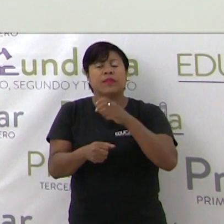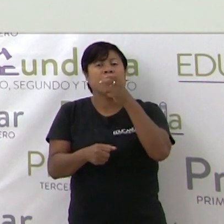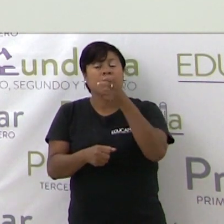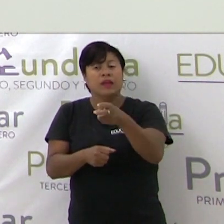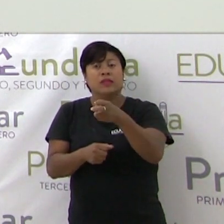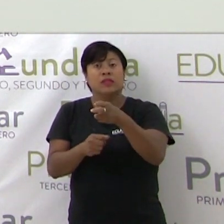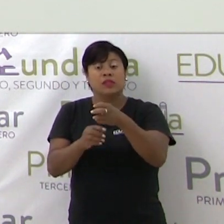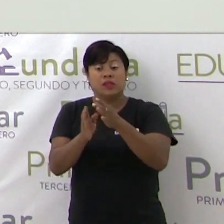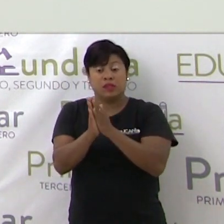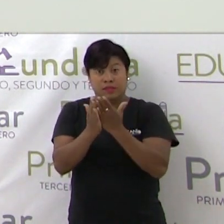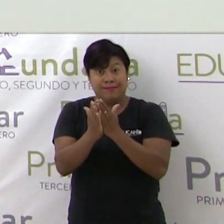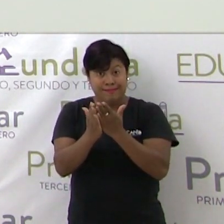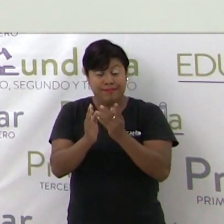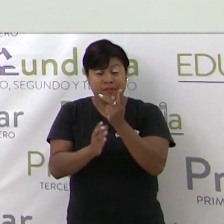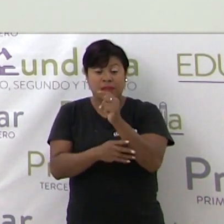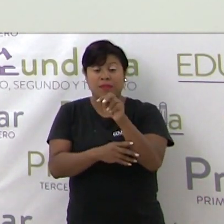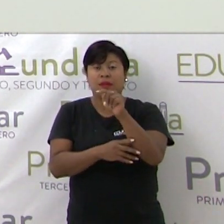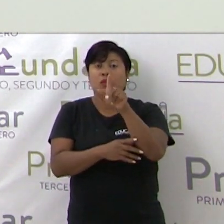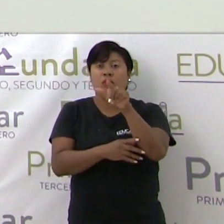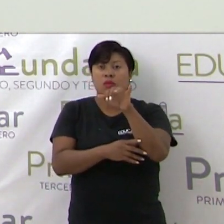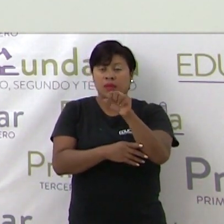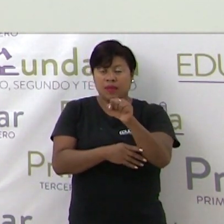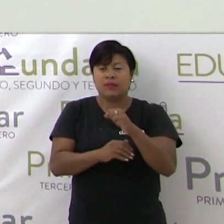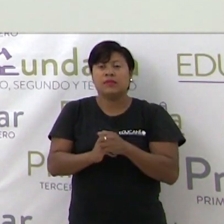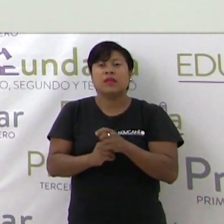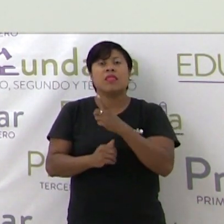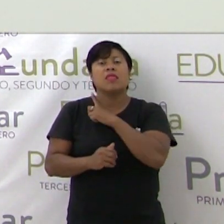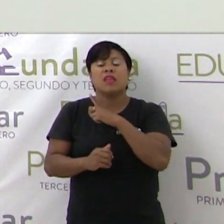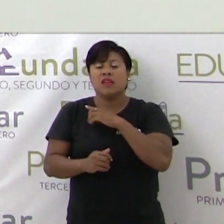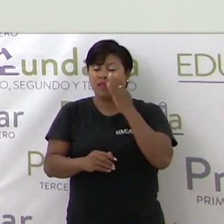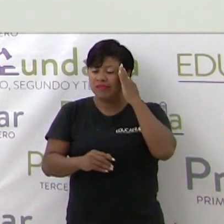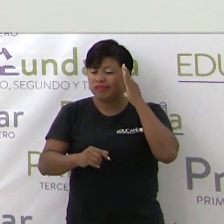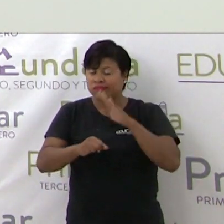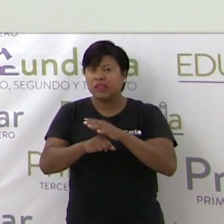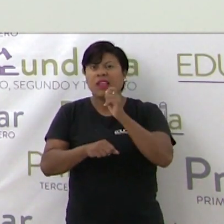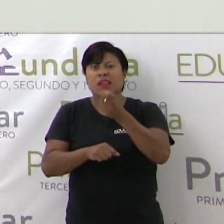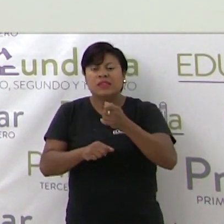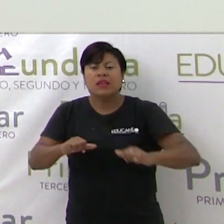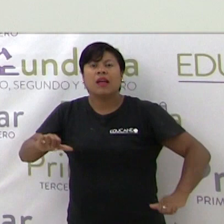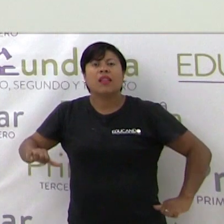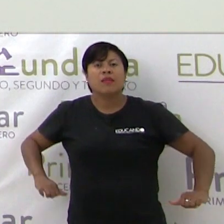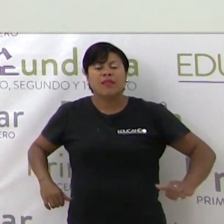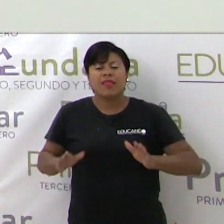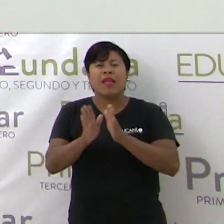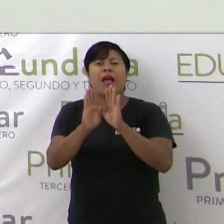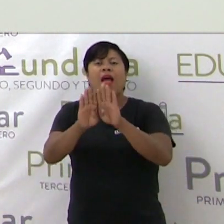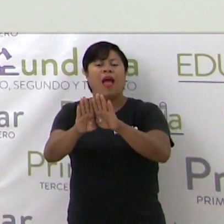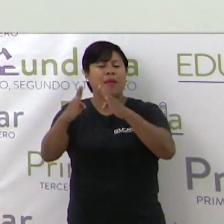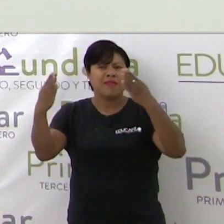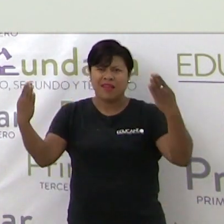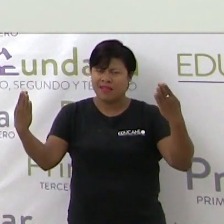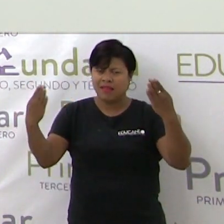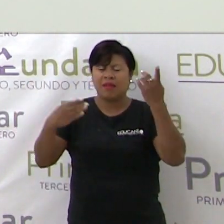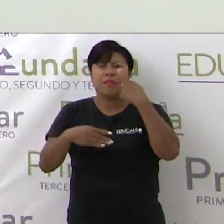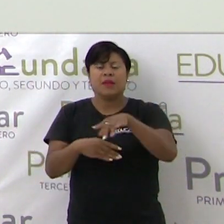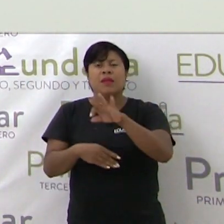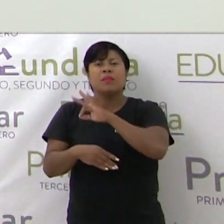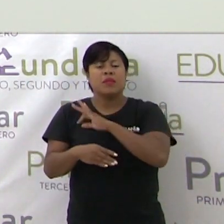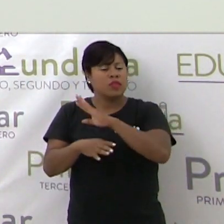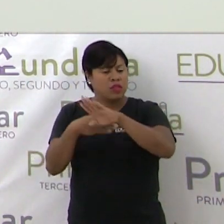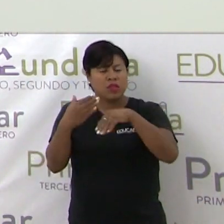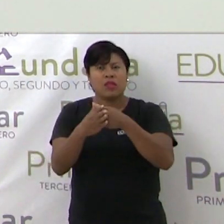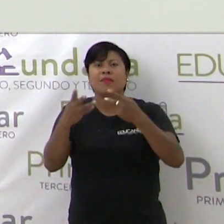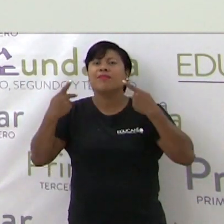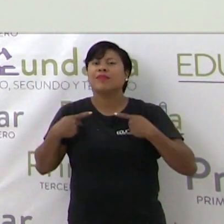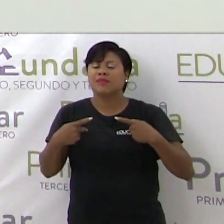tertulias literarias se tiene que tener el concepto que es una actividad abierta para admitir a todo tipo